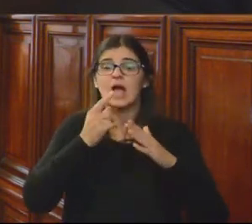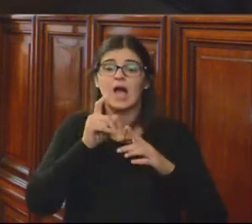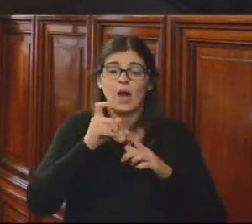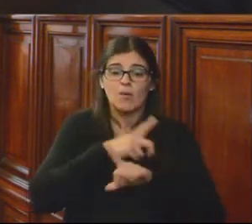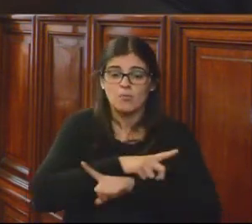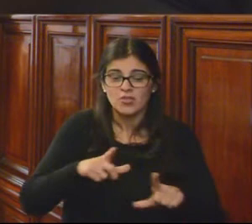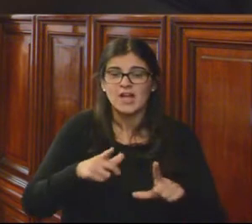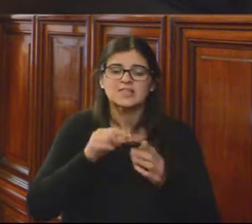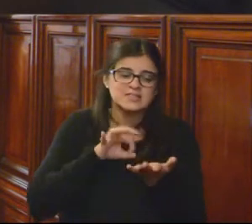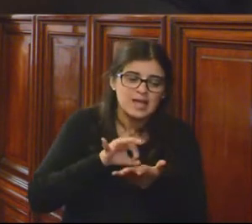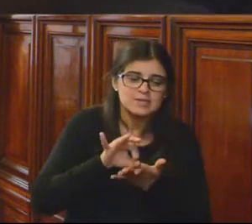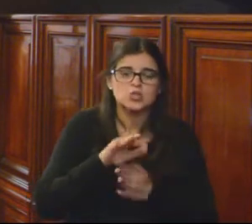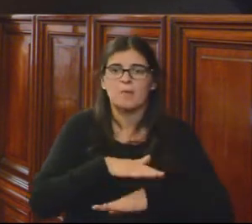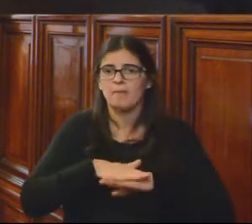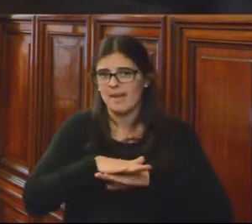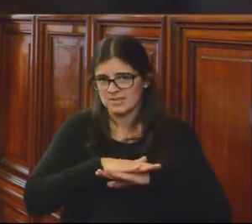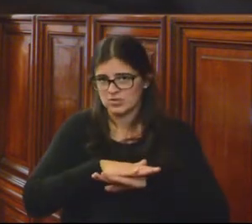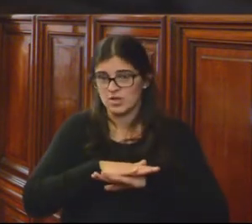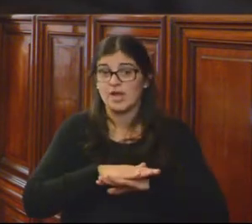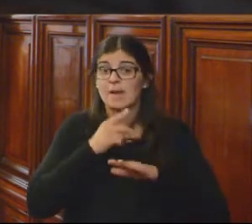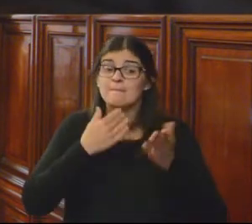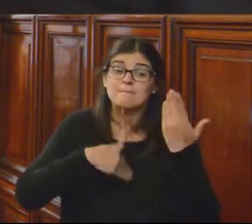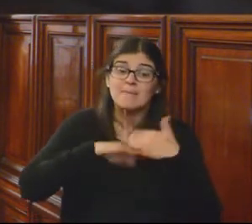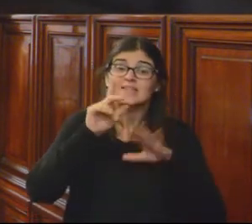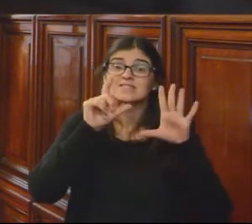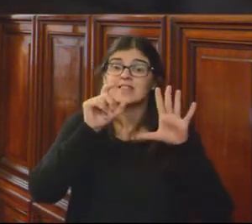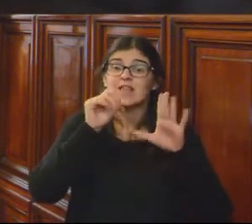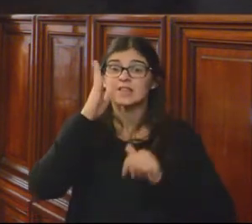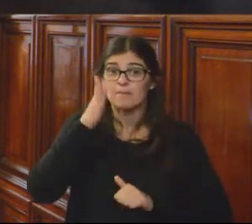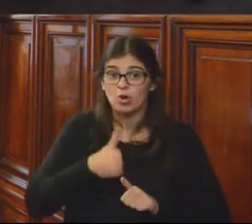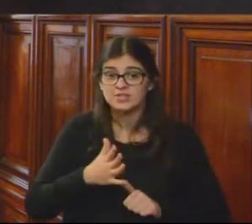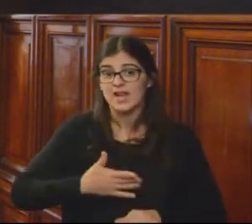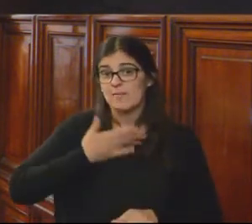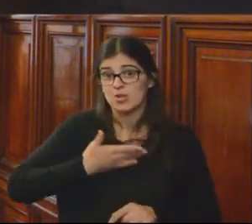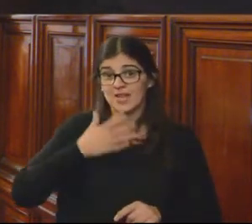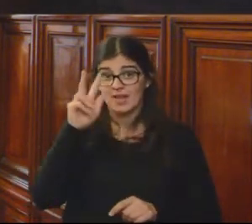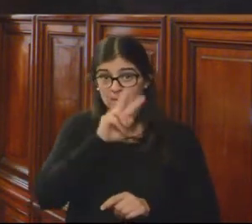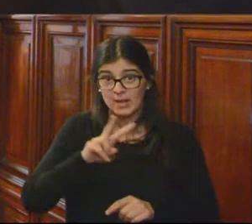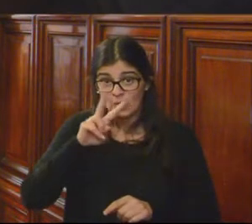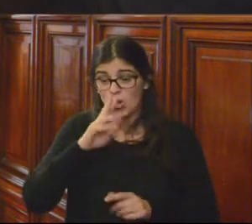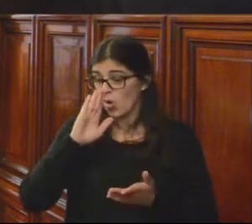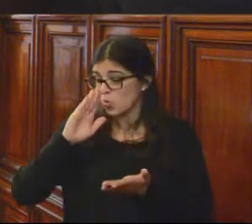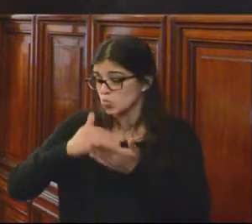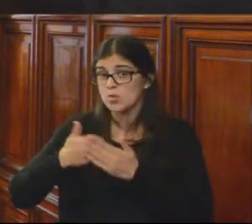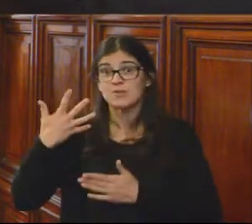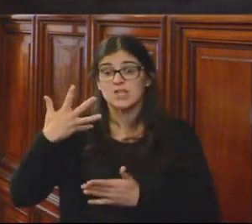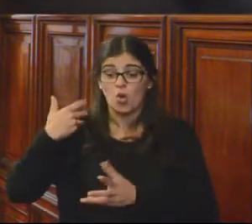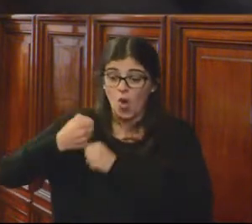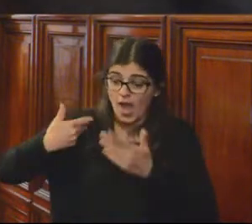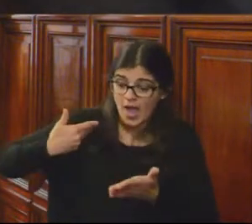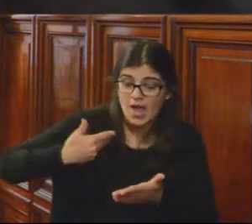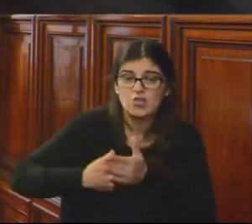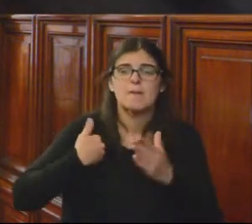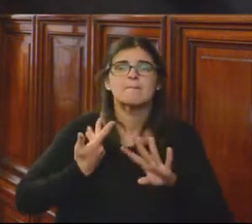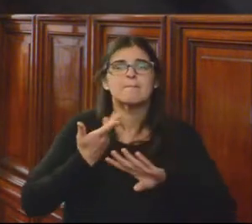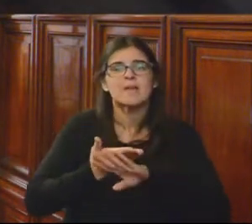a servicios básicos, entre otros. Es decir, más del 70% de las protestas en Venezuela en los últimos 5 años ha sido para exigir